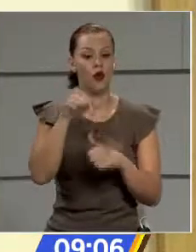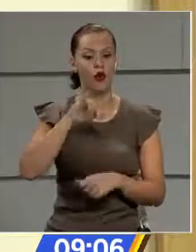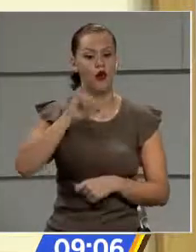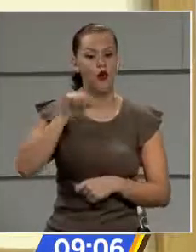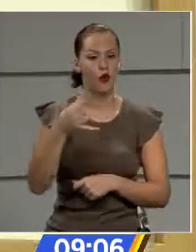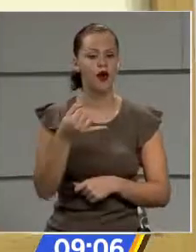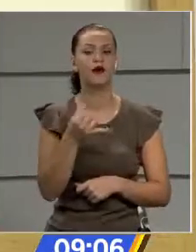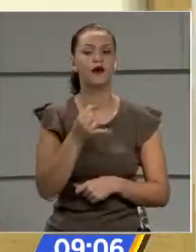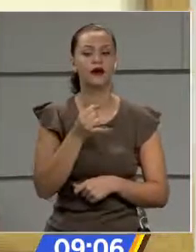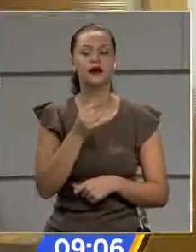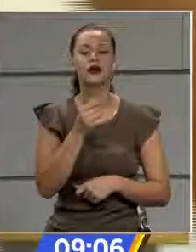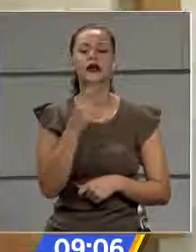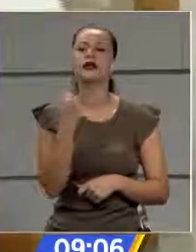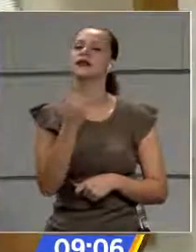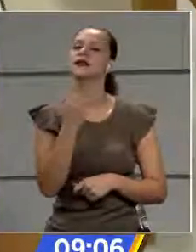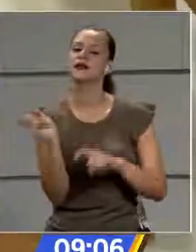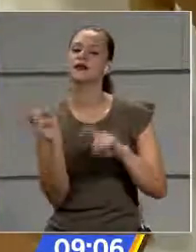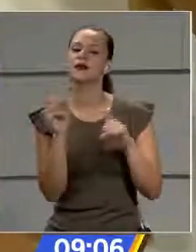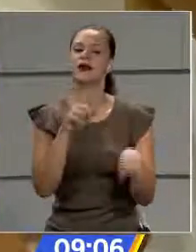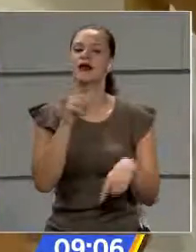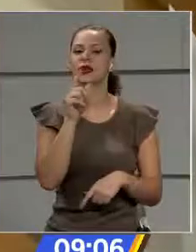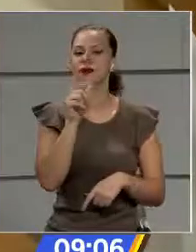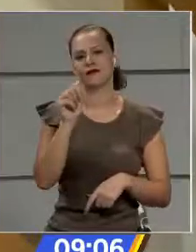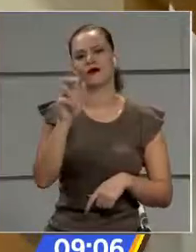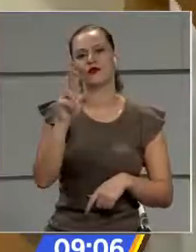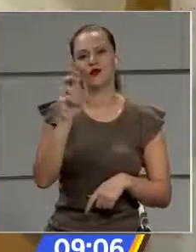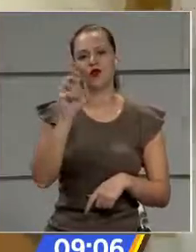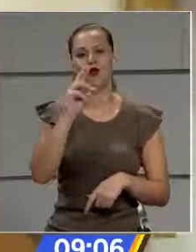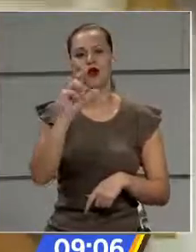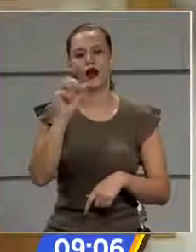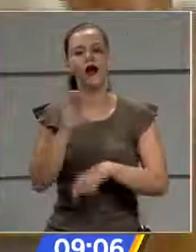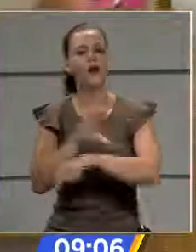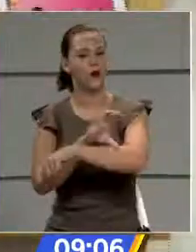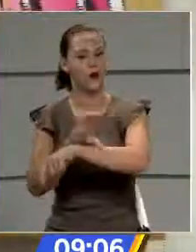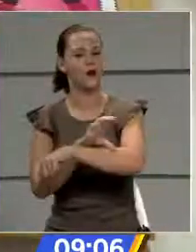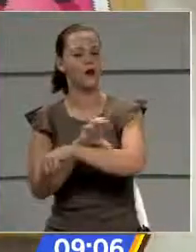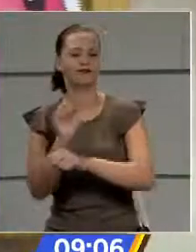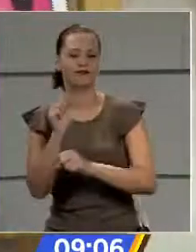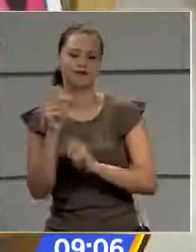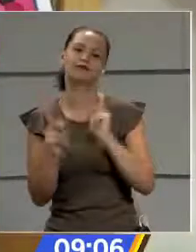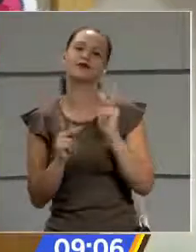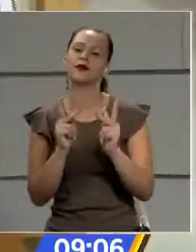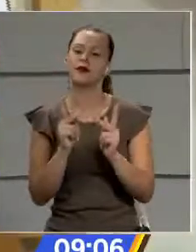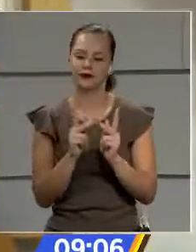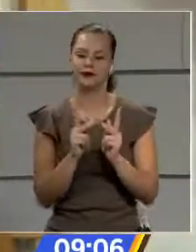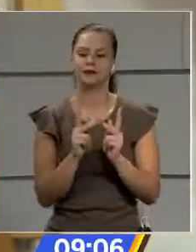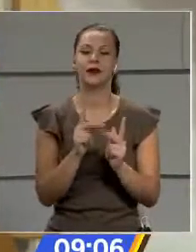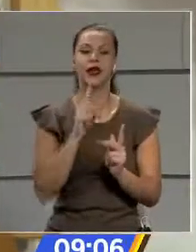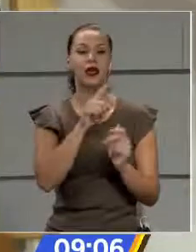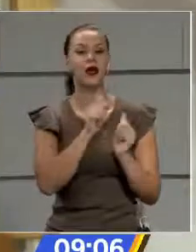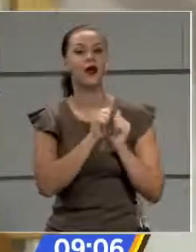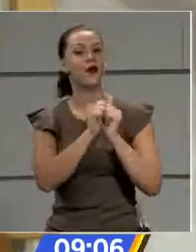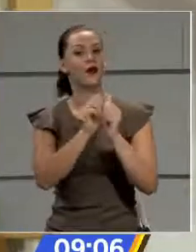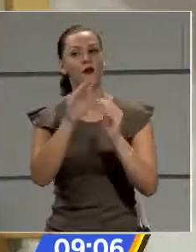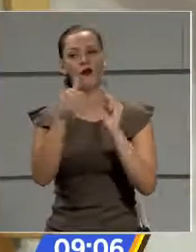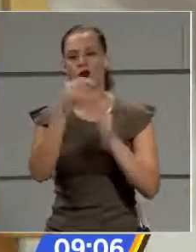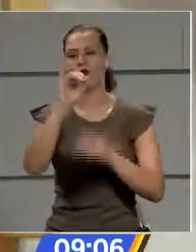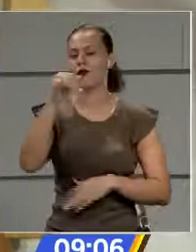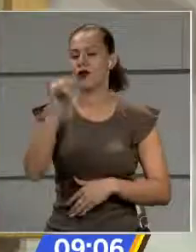jueves, siempre viene Aurora. Perfecto. Aurora nos acompaña todos los